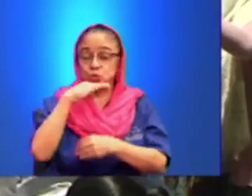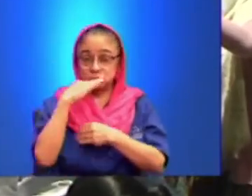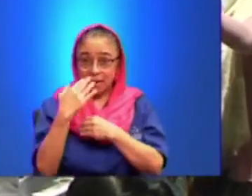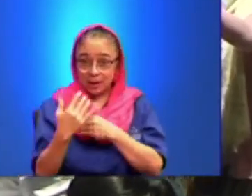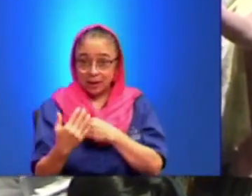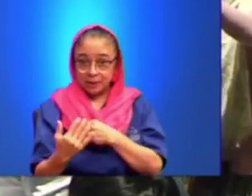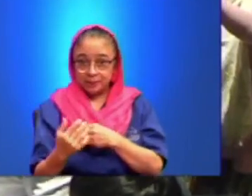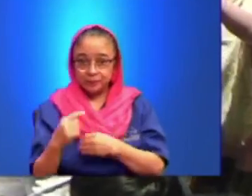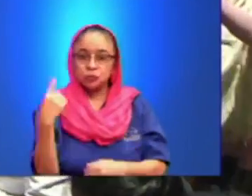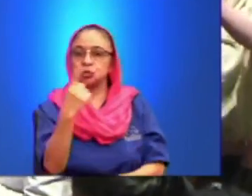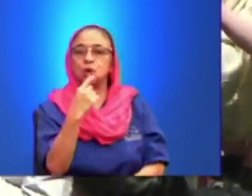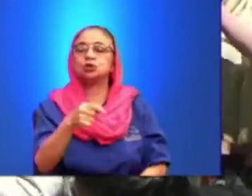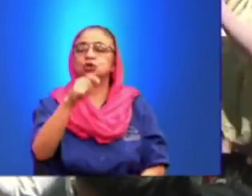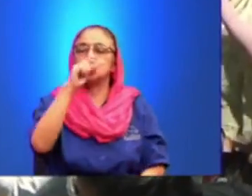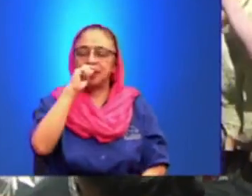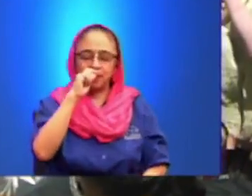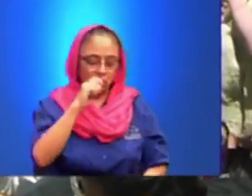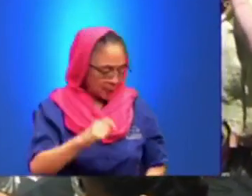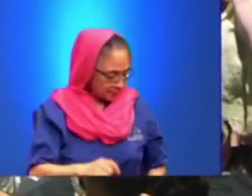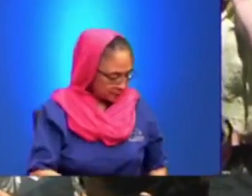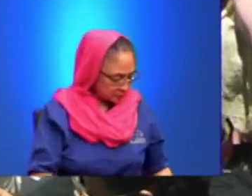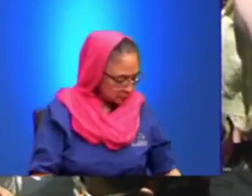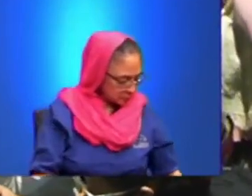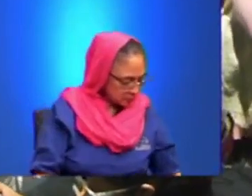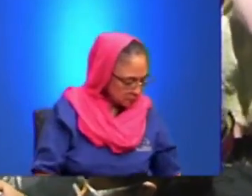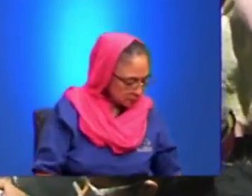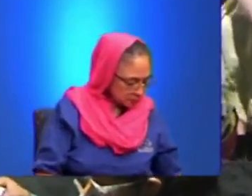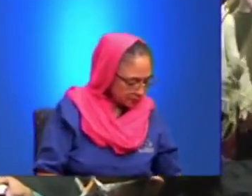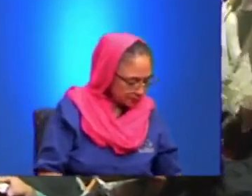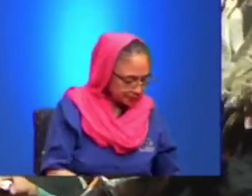llevamos todos d en el nombre jesús